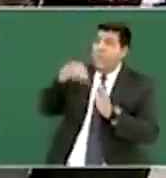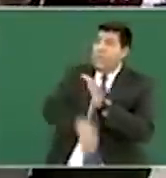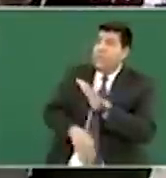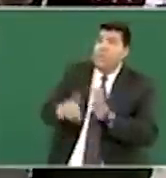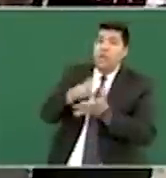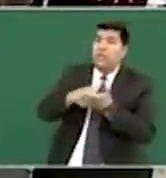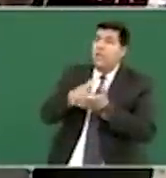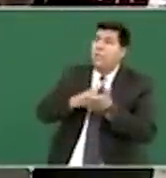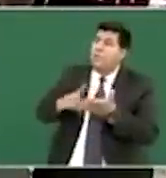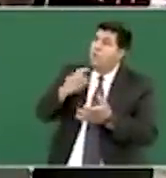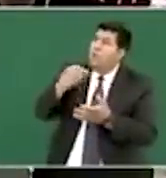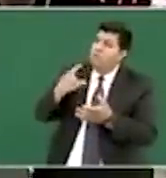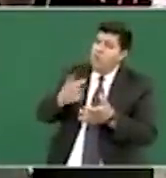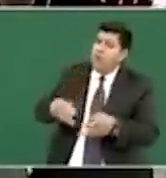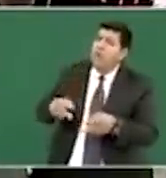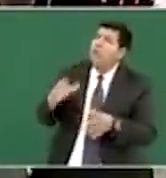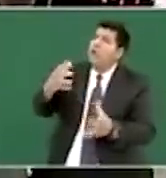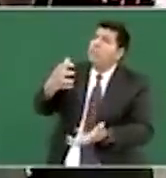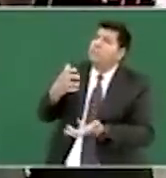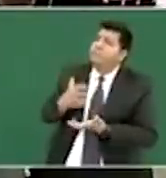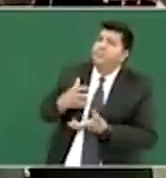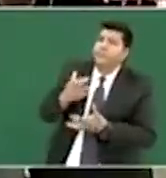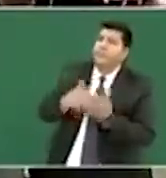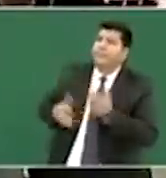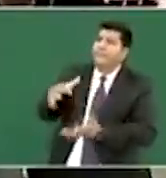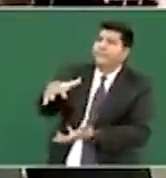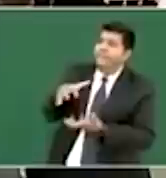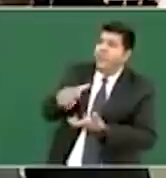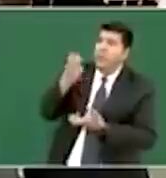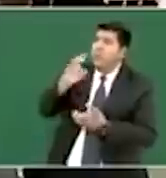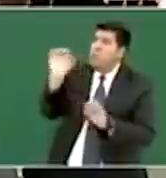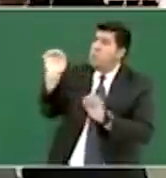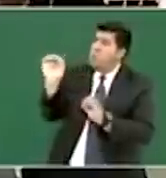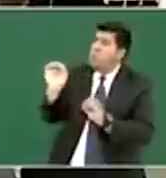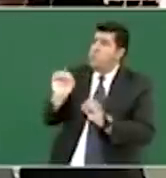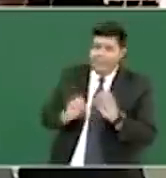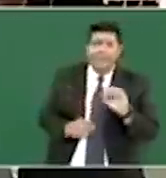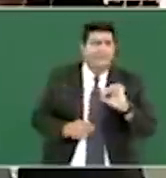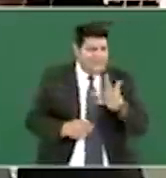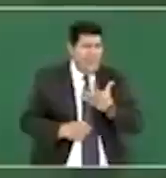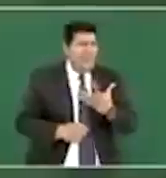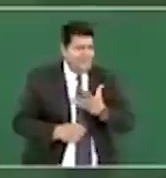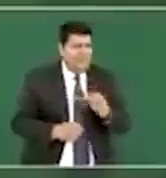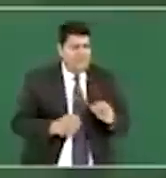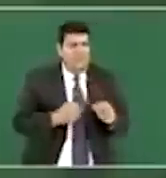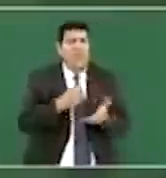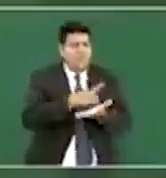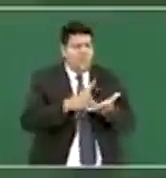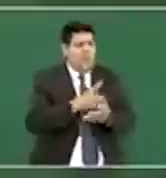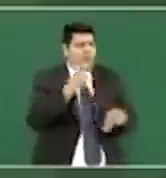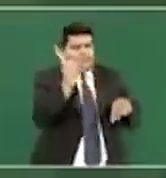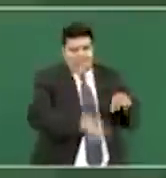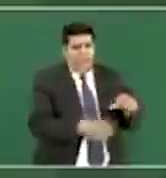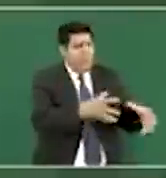como se ha dicho? ¿O no han caído los decomisos? Sí, hay, pero no